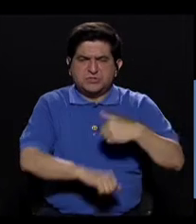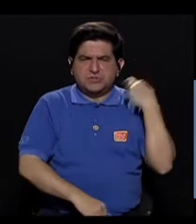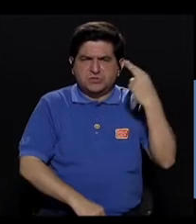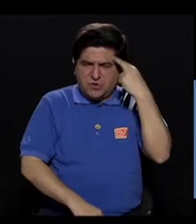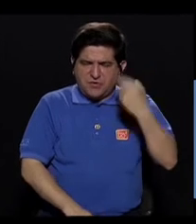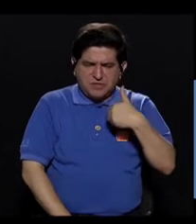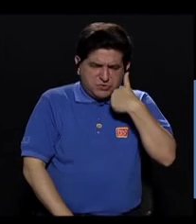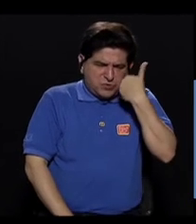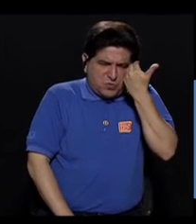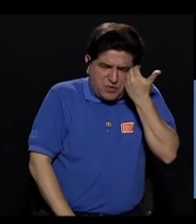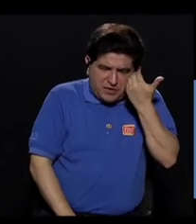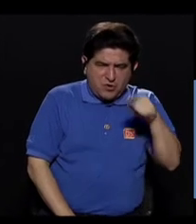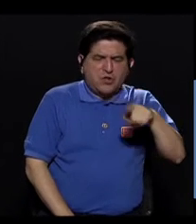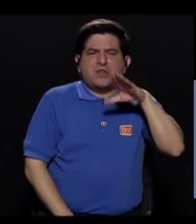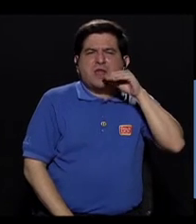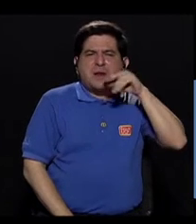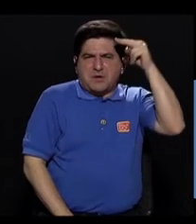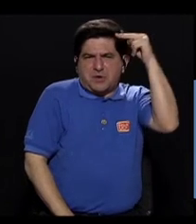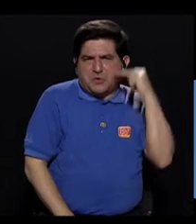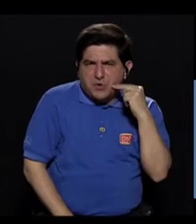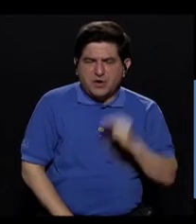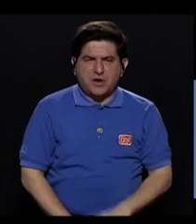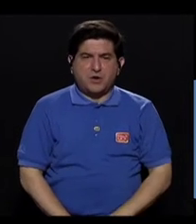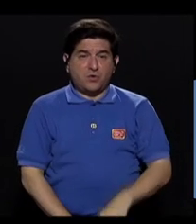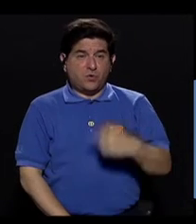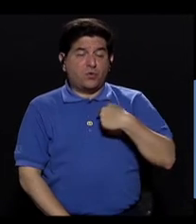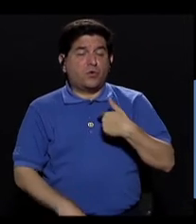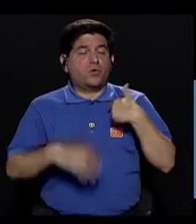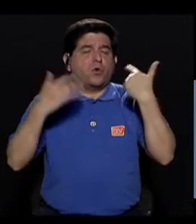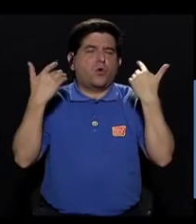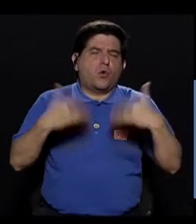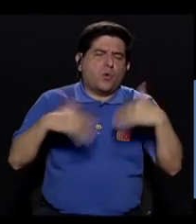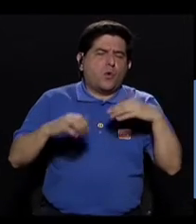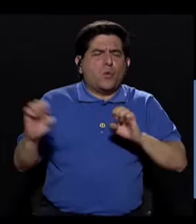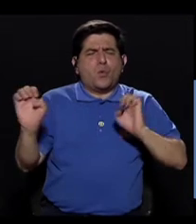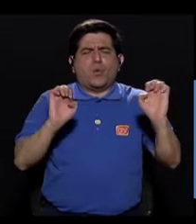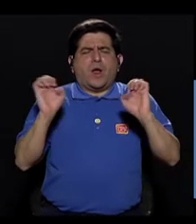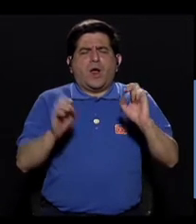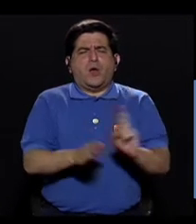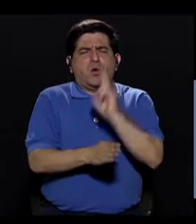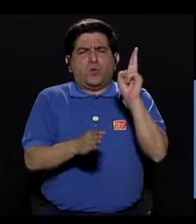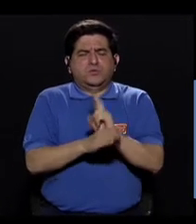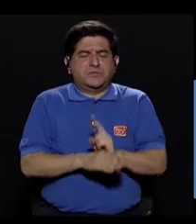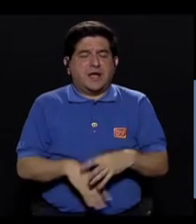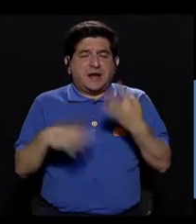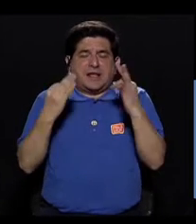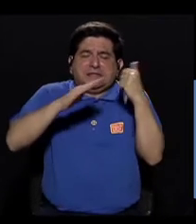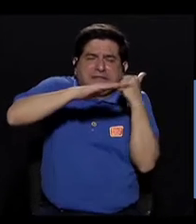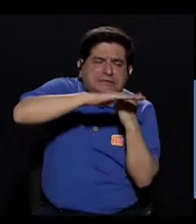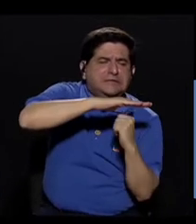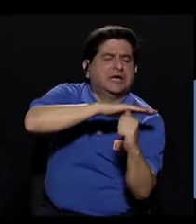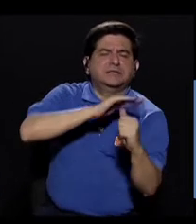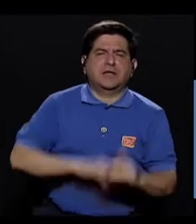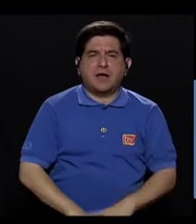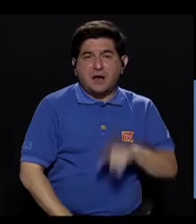energía en disimularlo. Mentir constantemente para ocultar tus auténticas emociones es agotador.